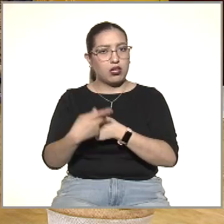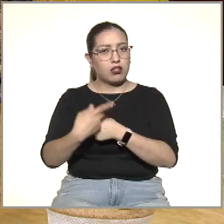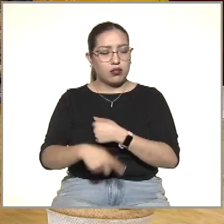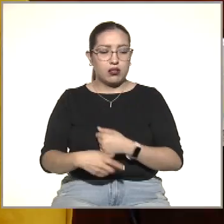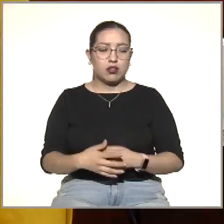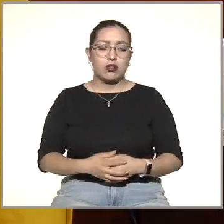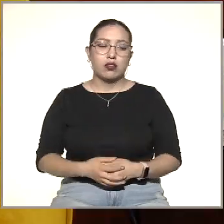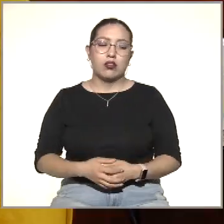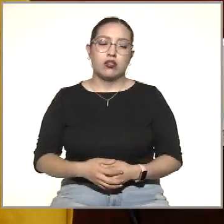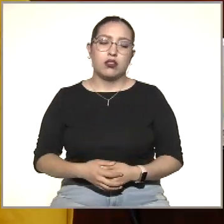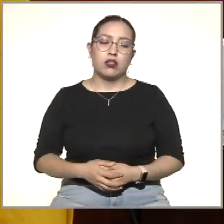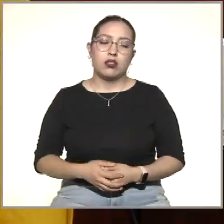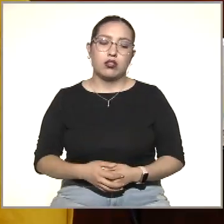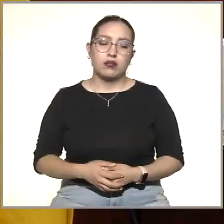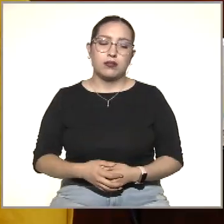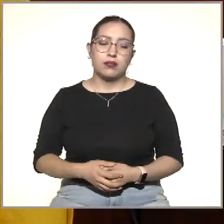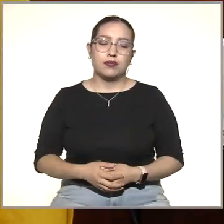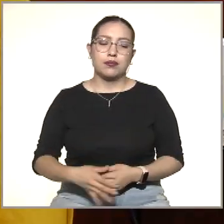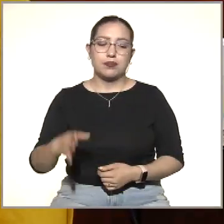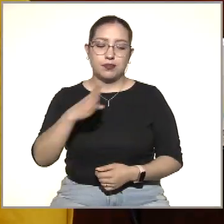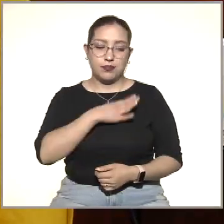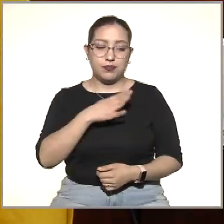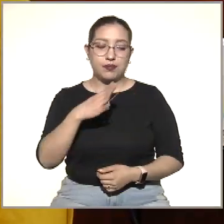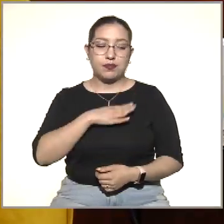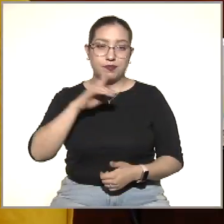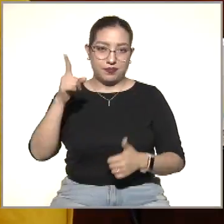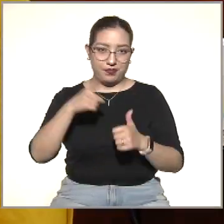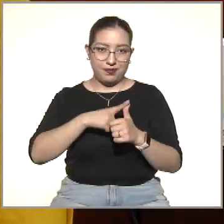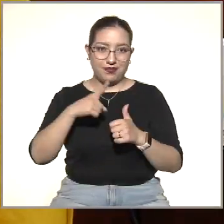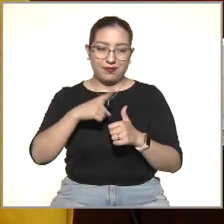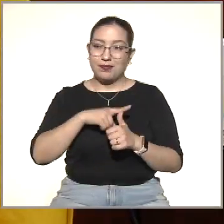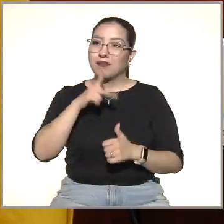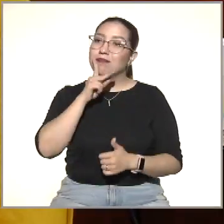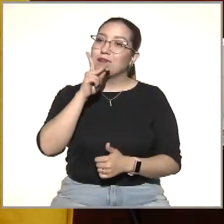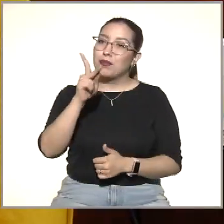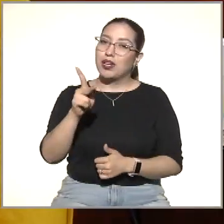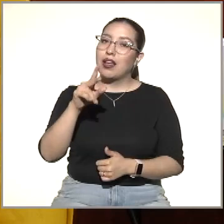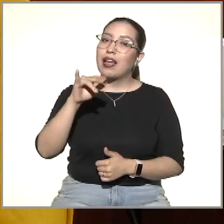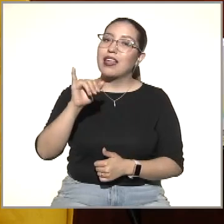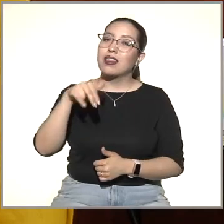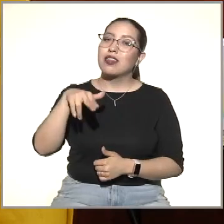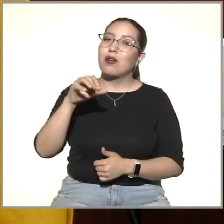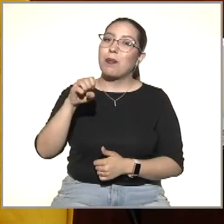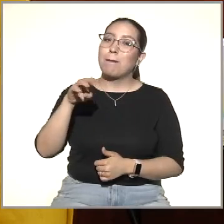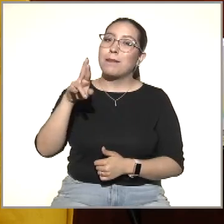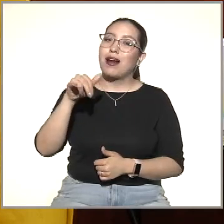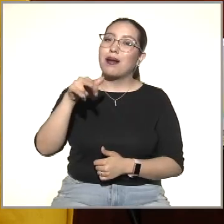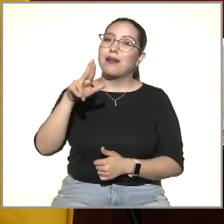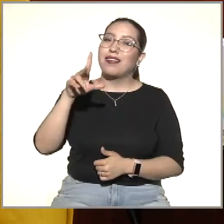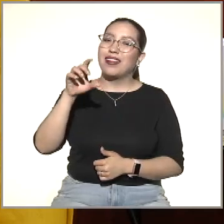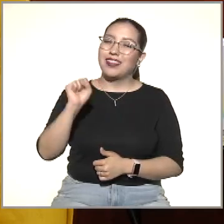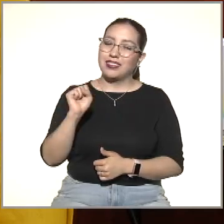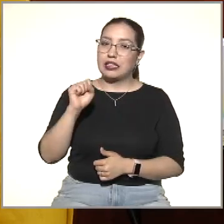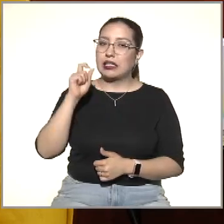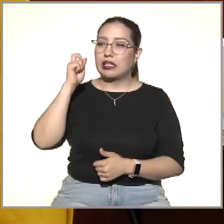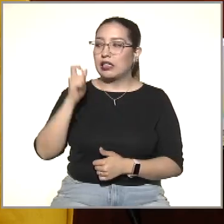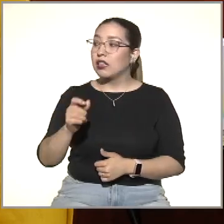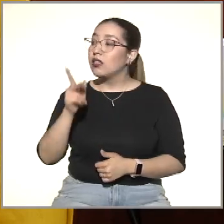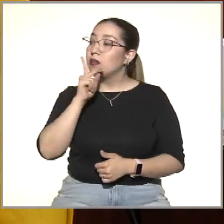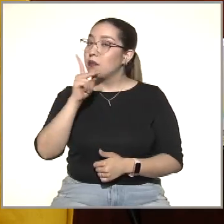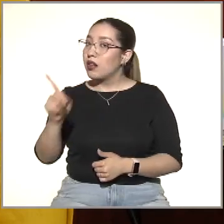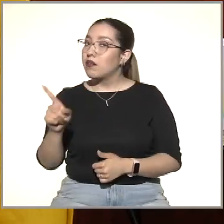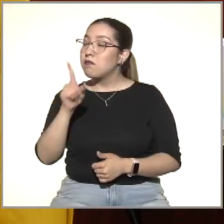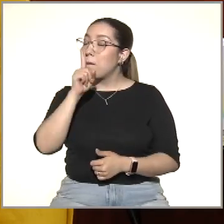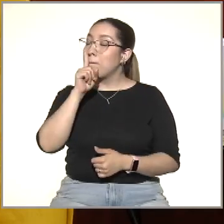Quería yo decir primero a propósito de las palabras innombrables, eso es muy notable yo creo que desde los comienzos